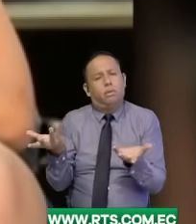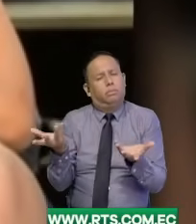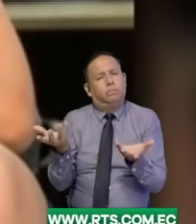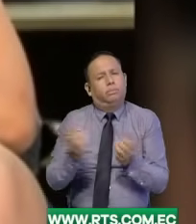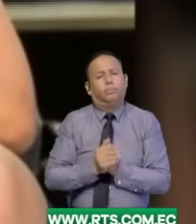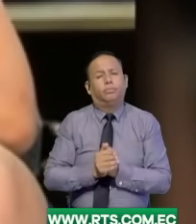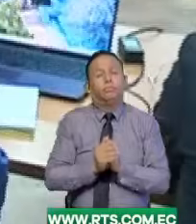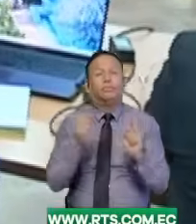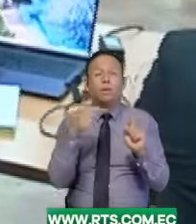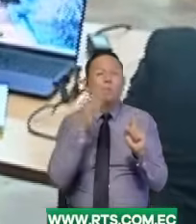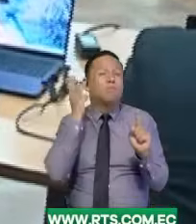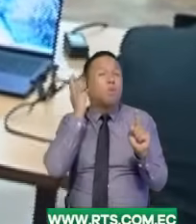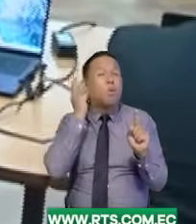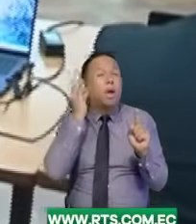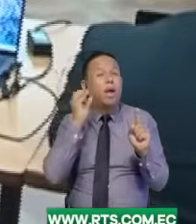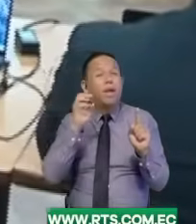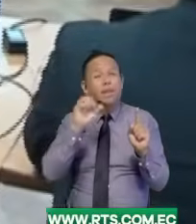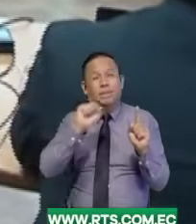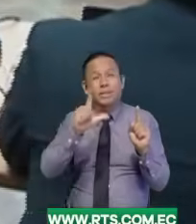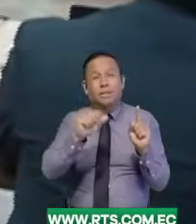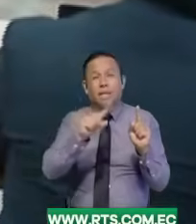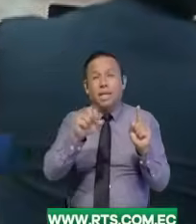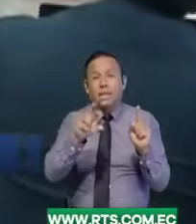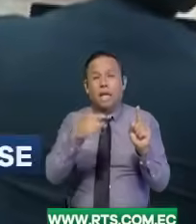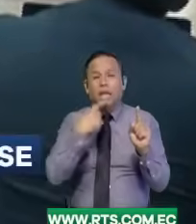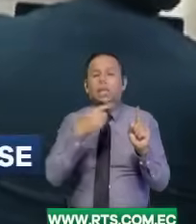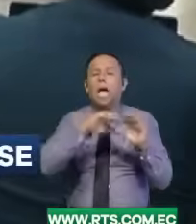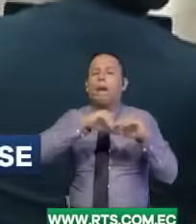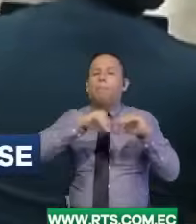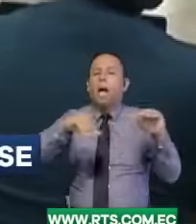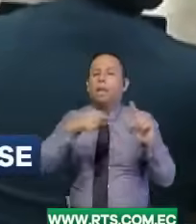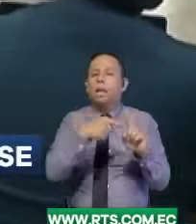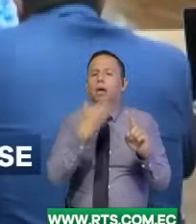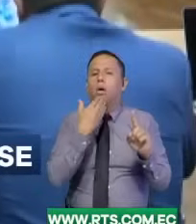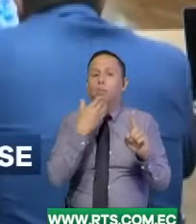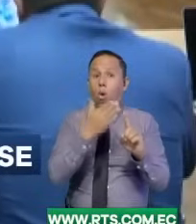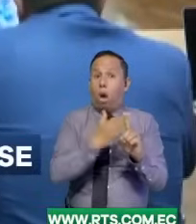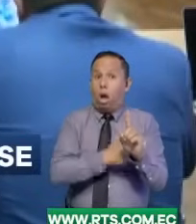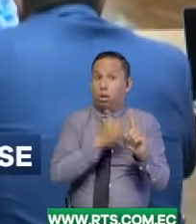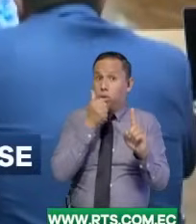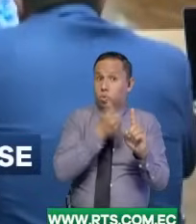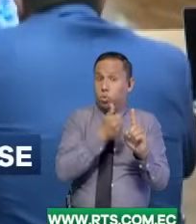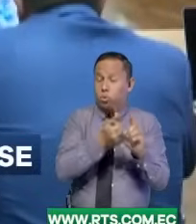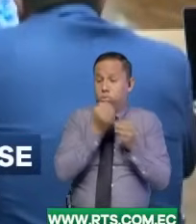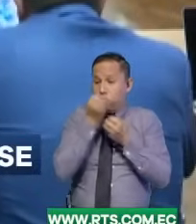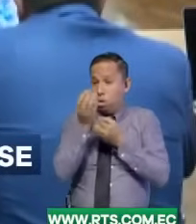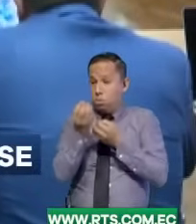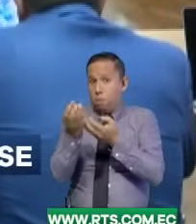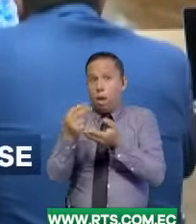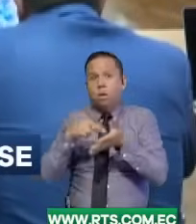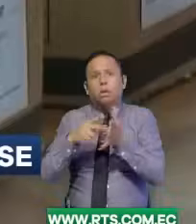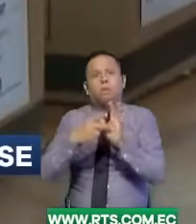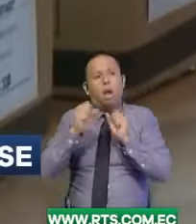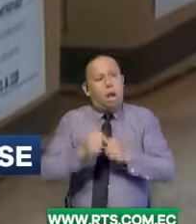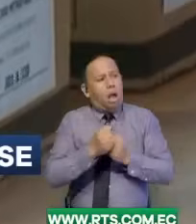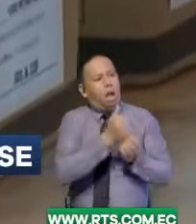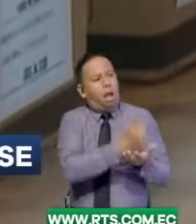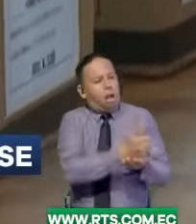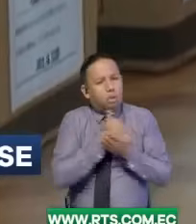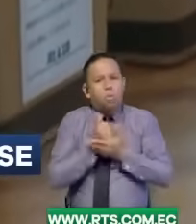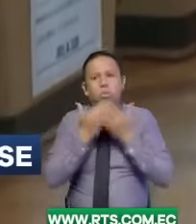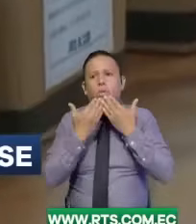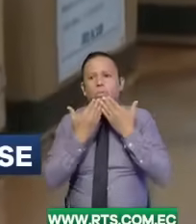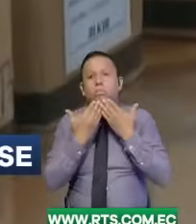Salazar, indican, merece un análisis aparte, pues gracias a su testimonio se pudo llegar a más implicados en esta trama